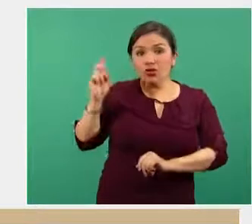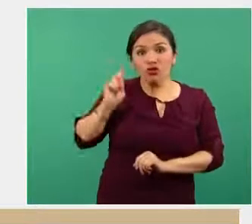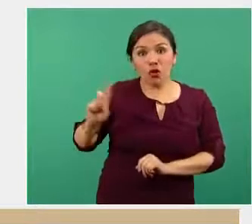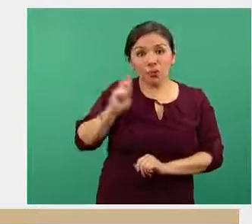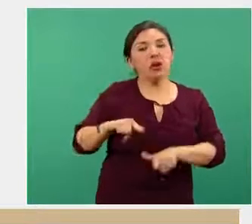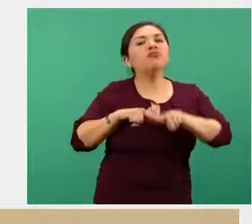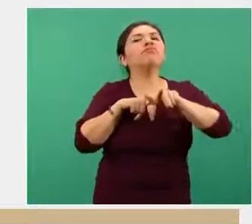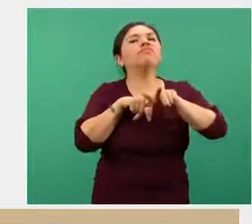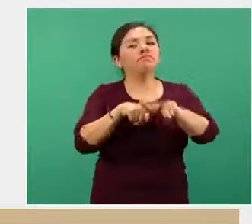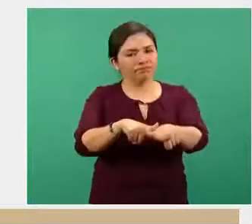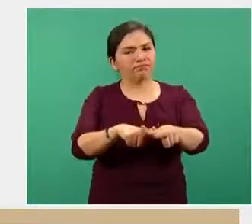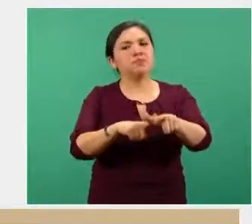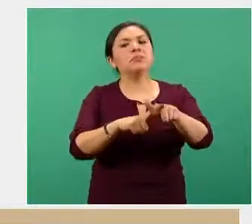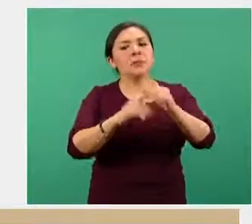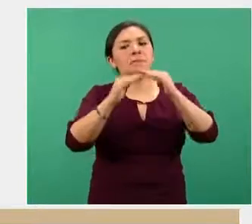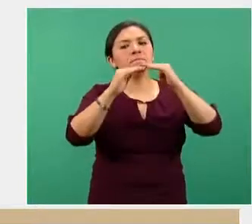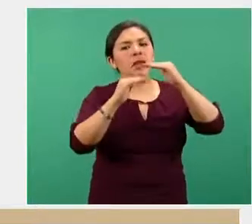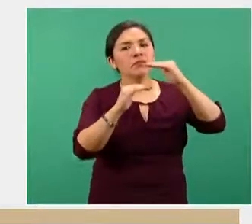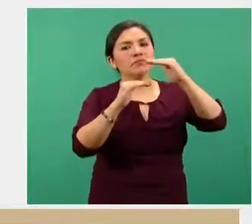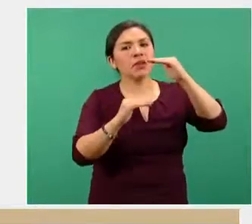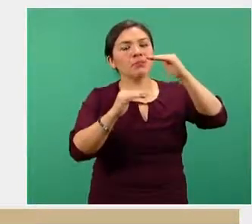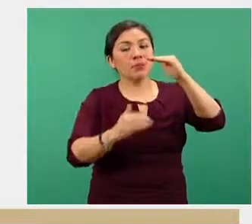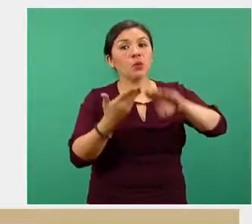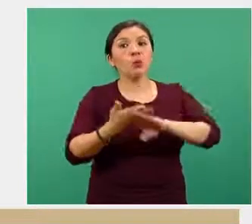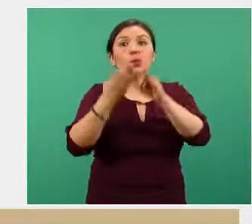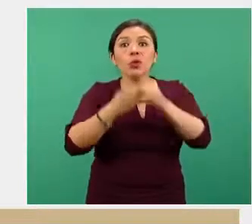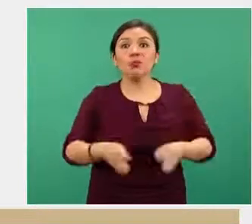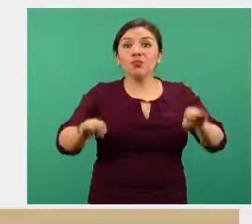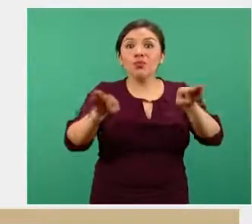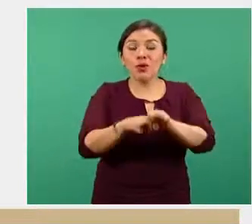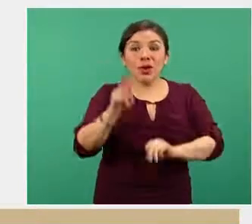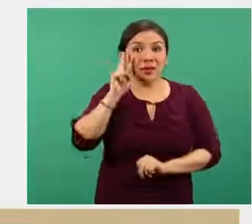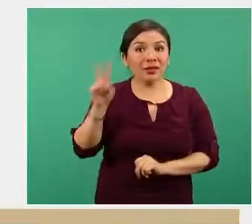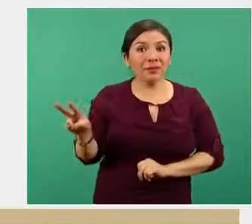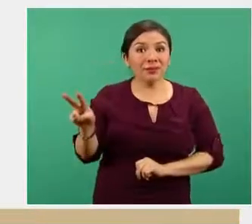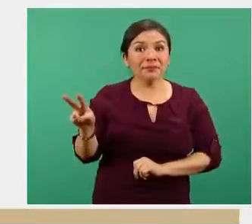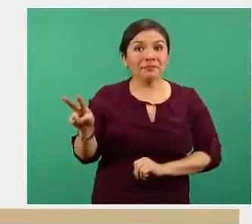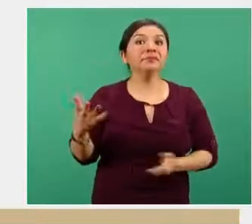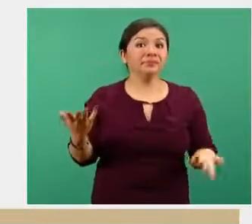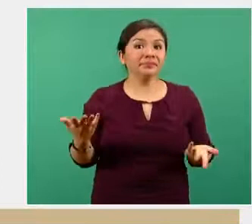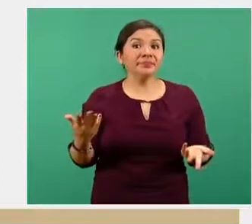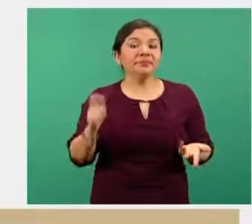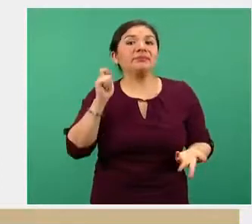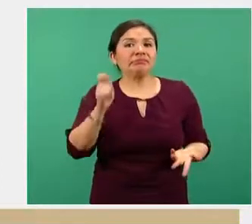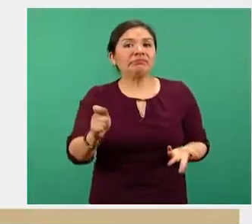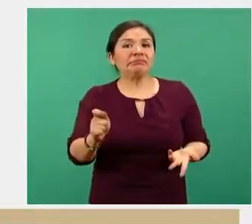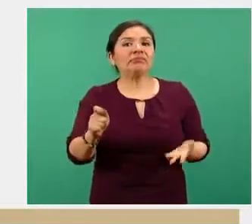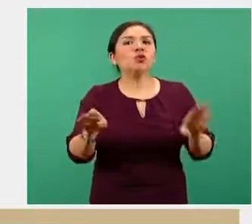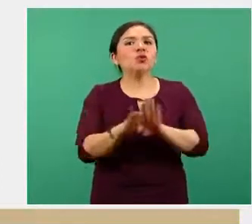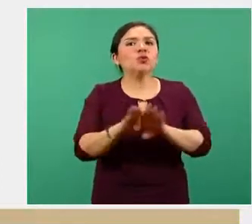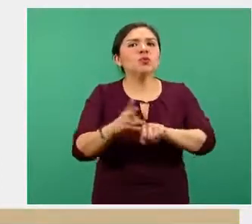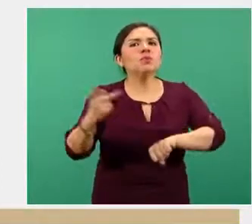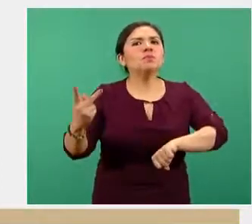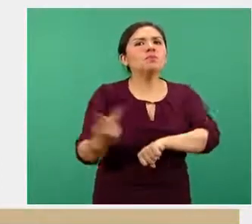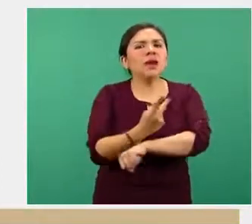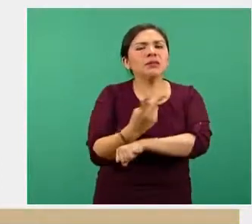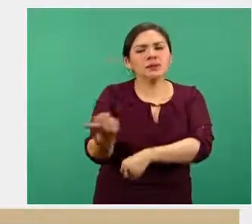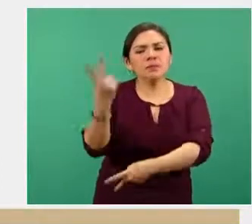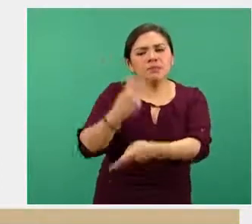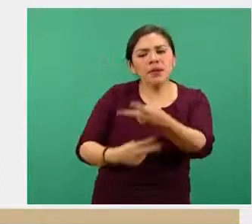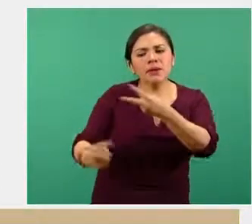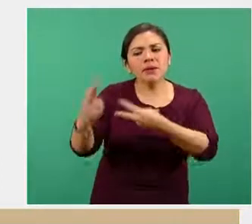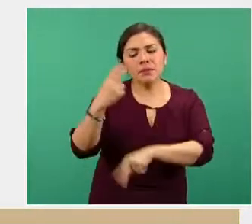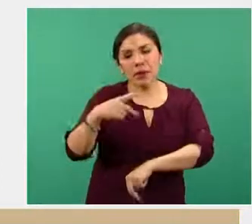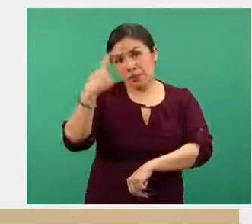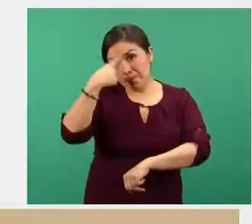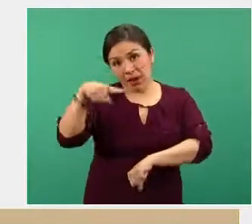continuamos con una disminución todavía importante para efectos de la ocurrencia de